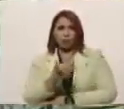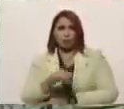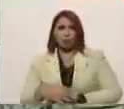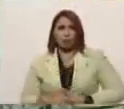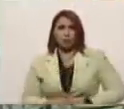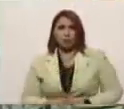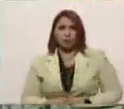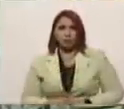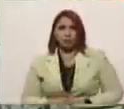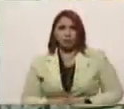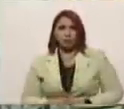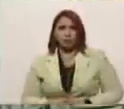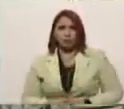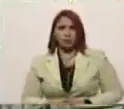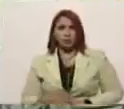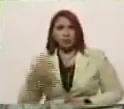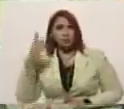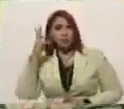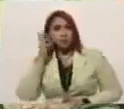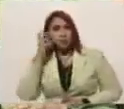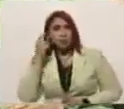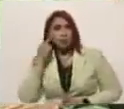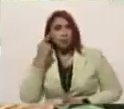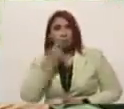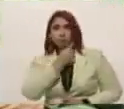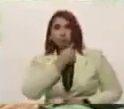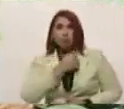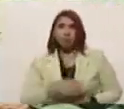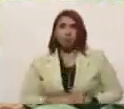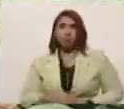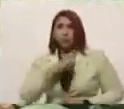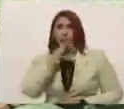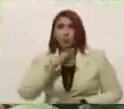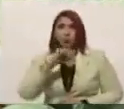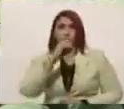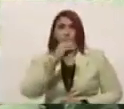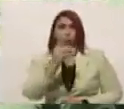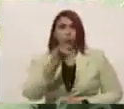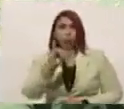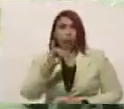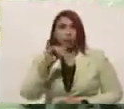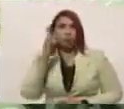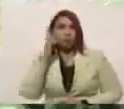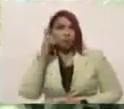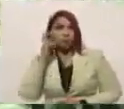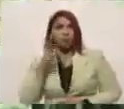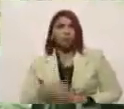comandantes de red, oído, comandantes de SODI, oído.